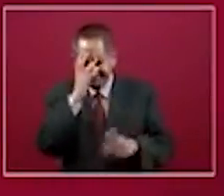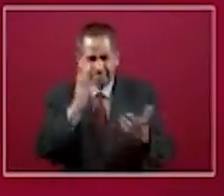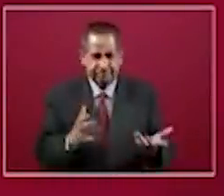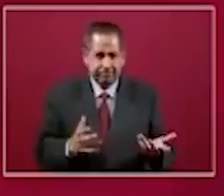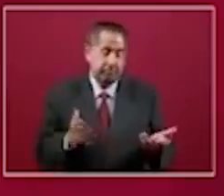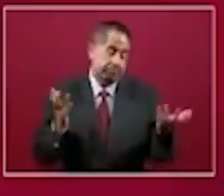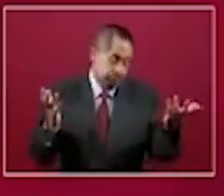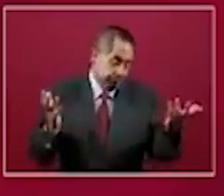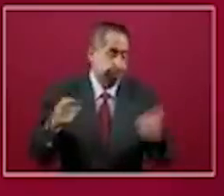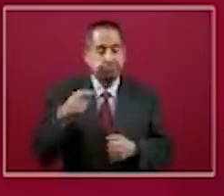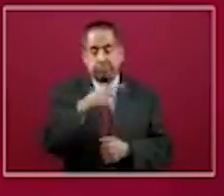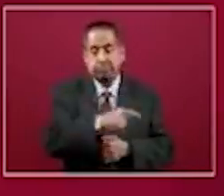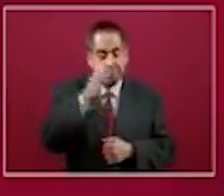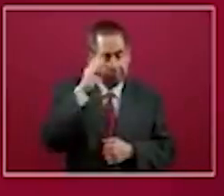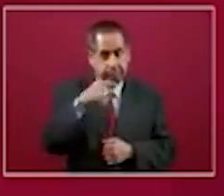señor